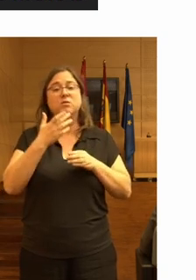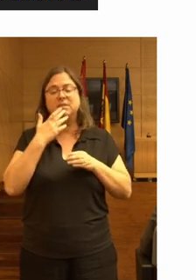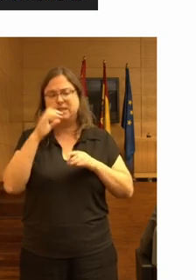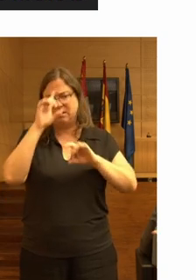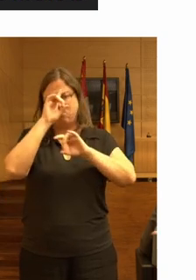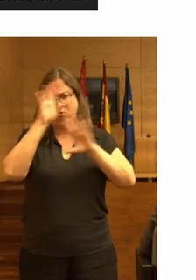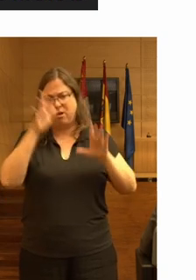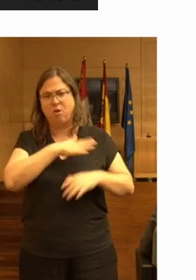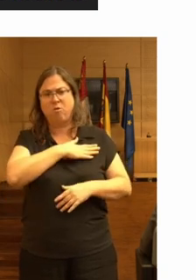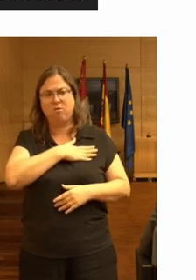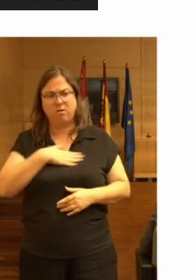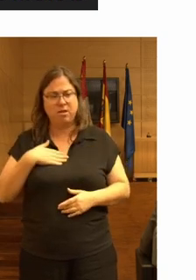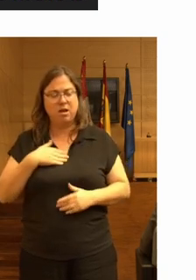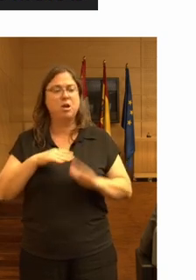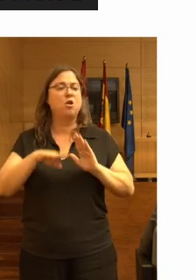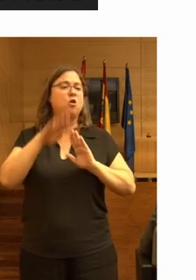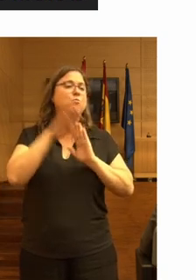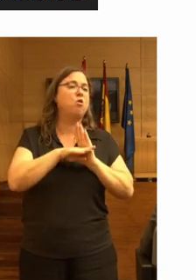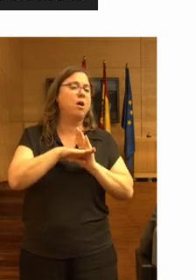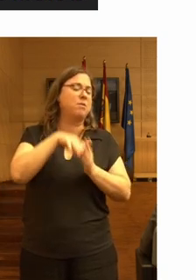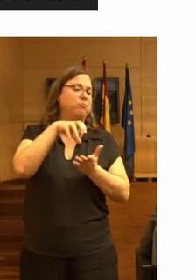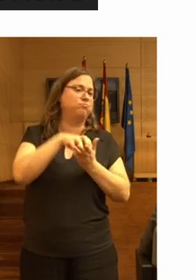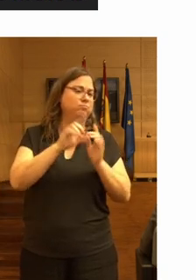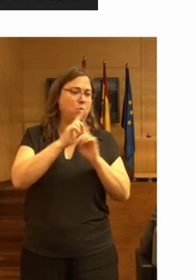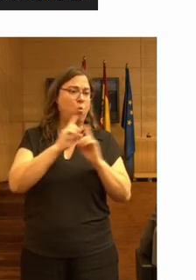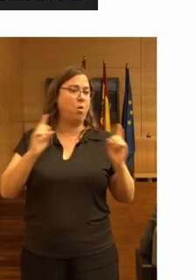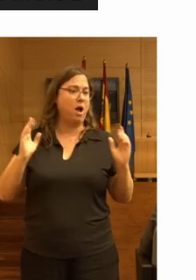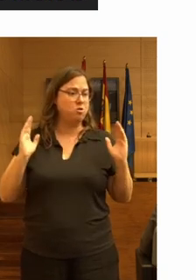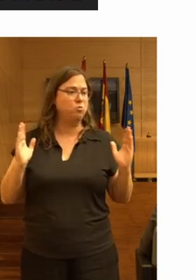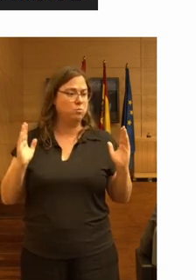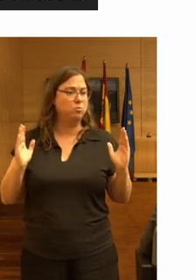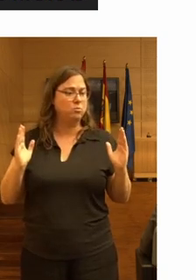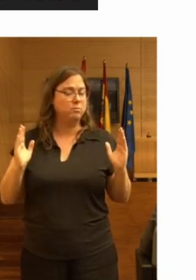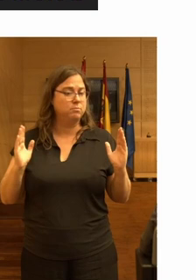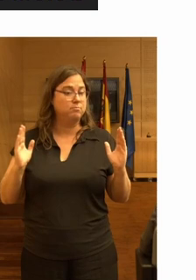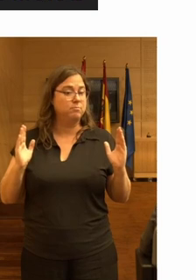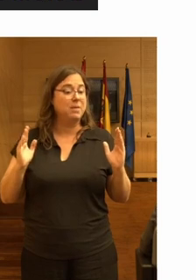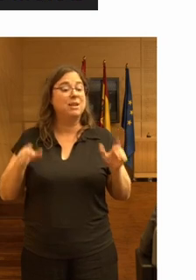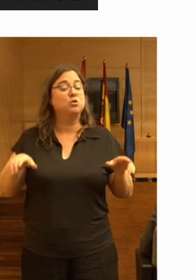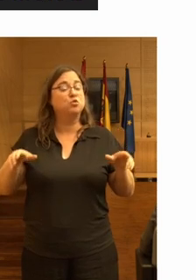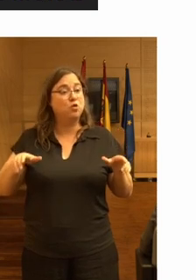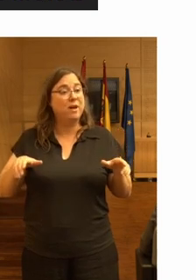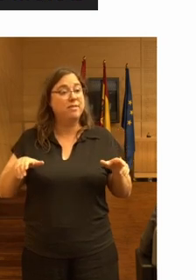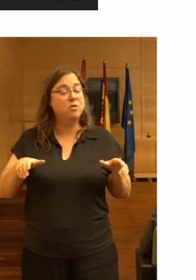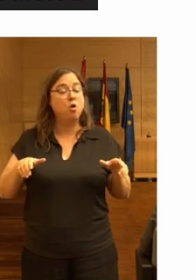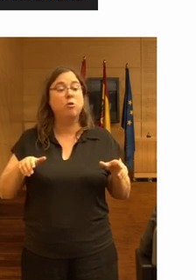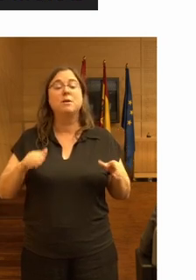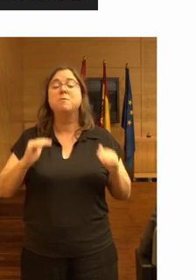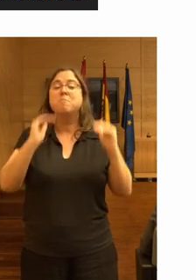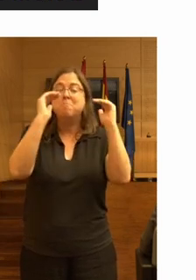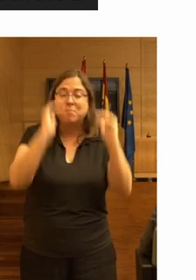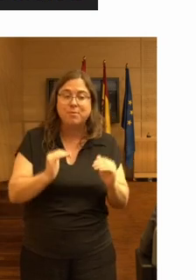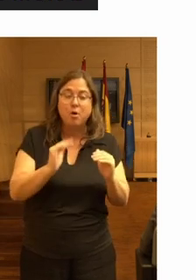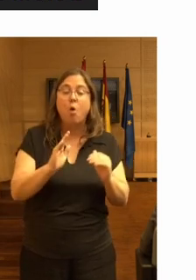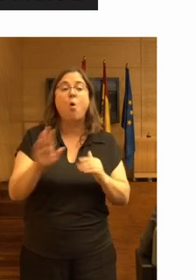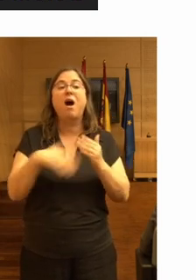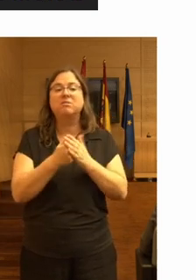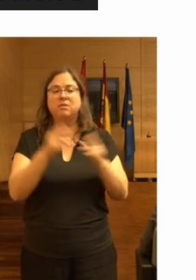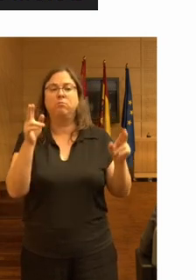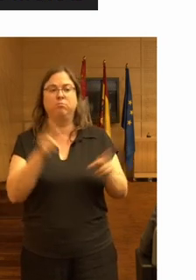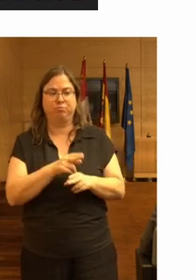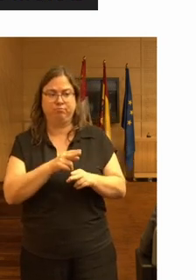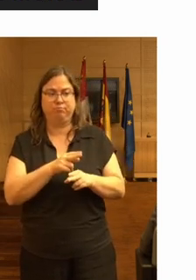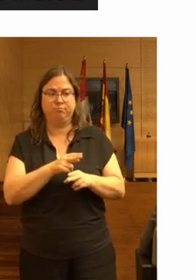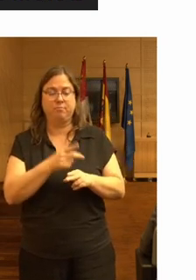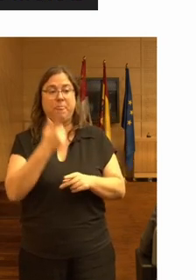clara intención de que fuera el programa central del año, han reducido sus sujeciones si no las han eliminado, ¿no? Y de aquí podemos